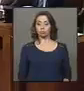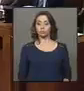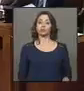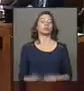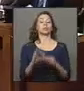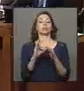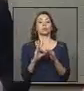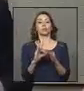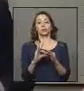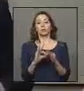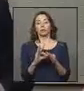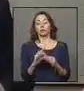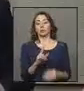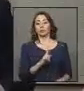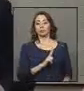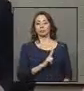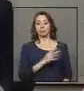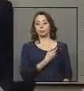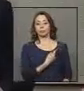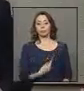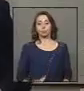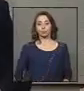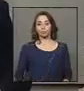Gracias, señor presidente.